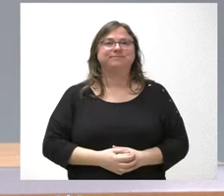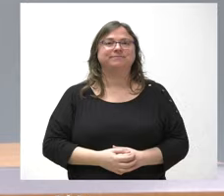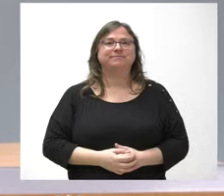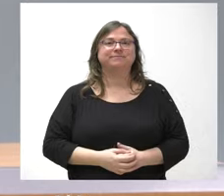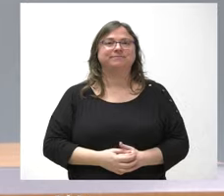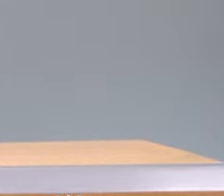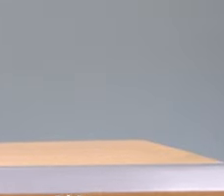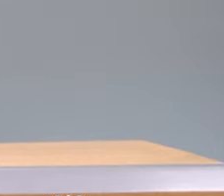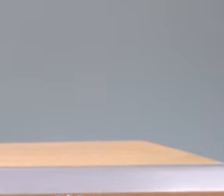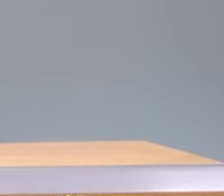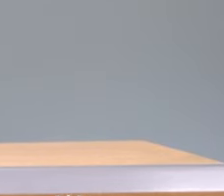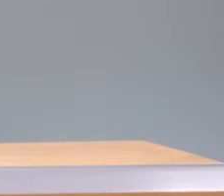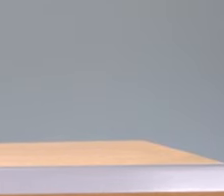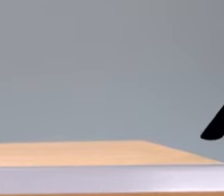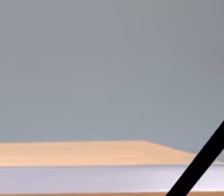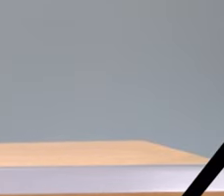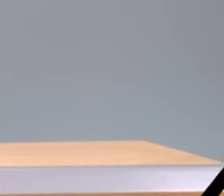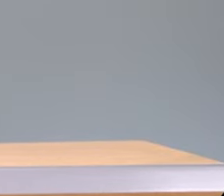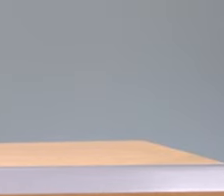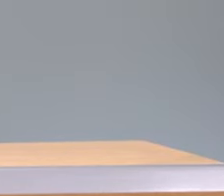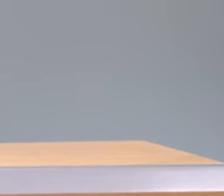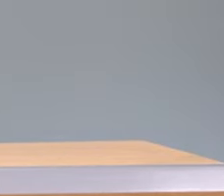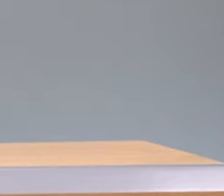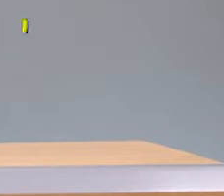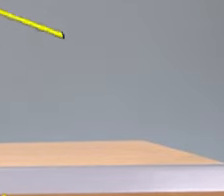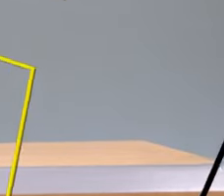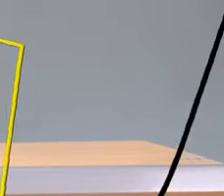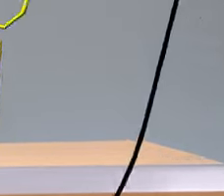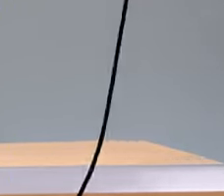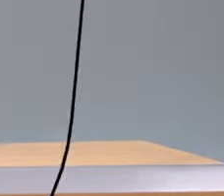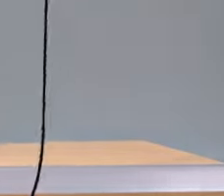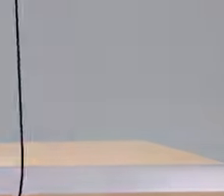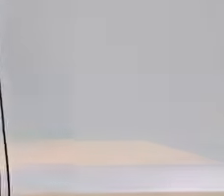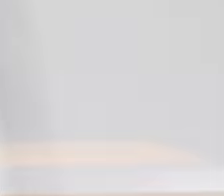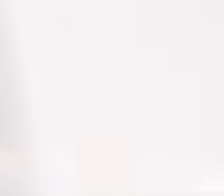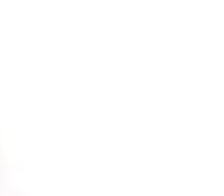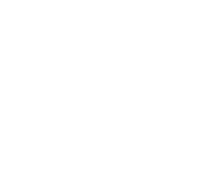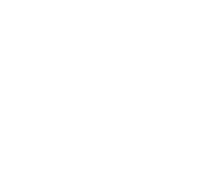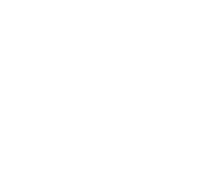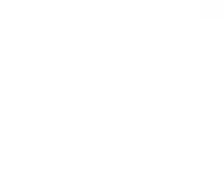Y les deseamos que pasen unos días de Semana Santa muy